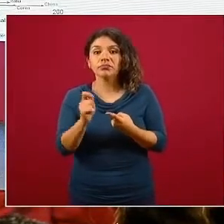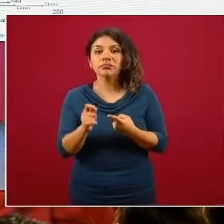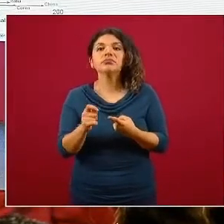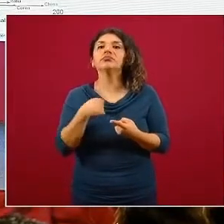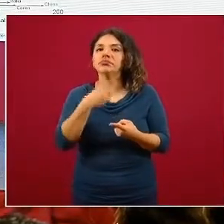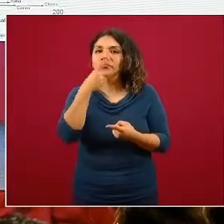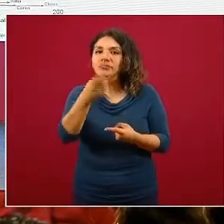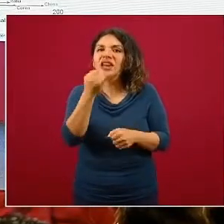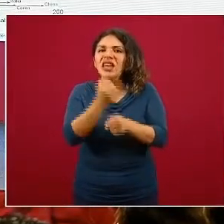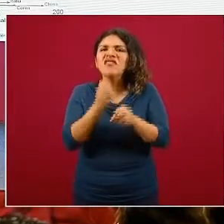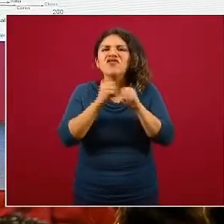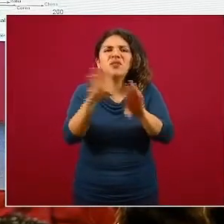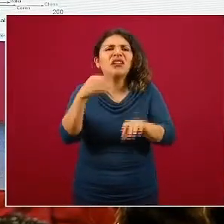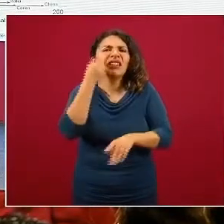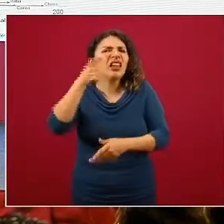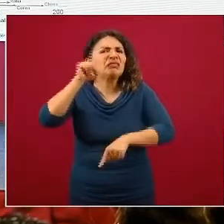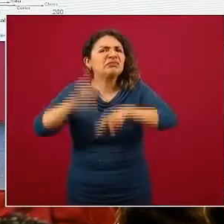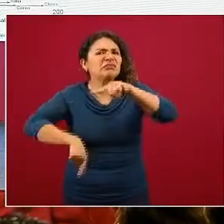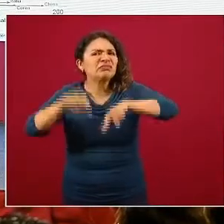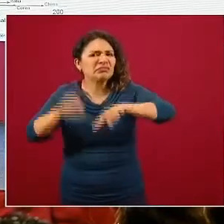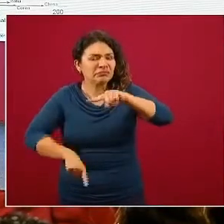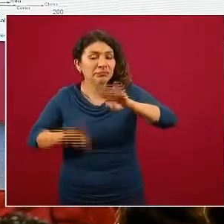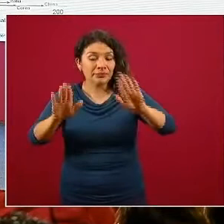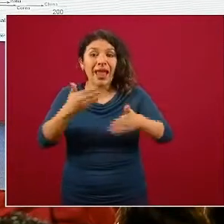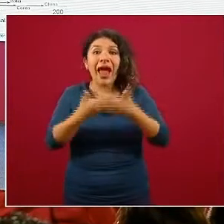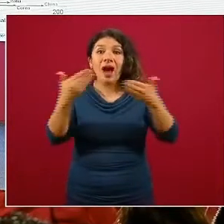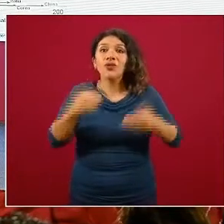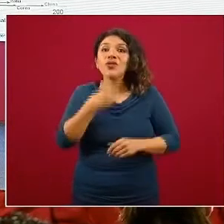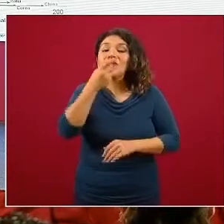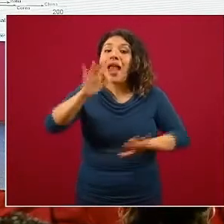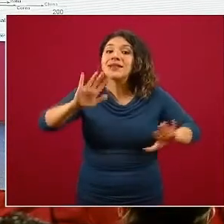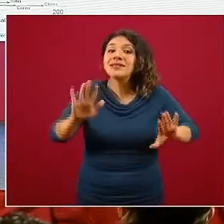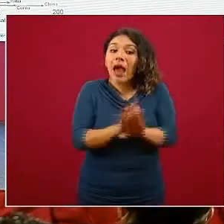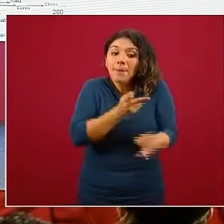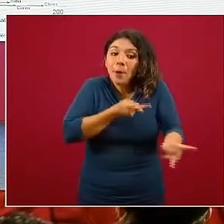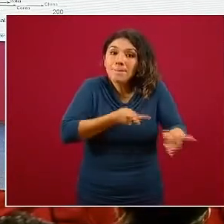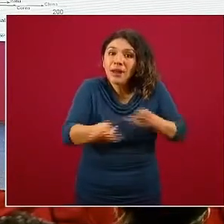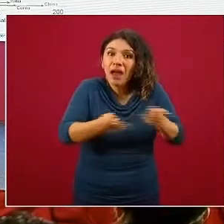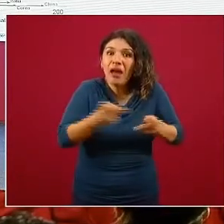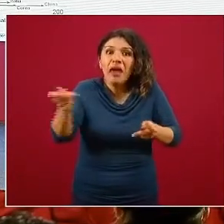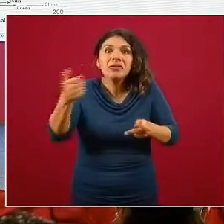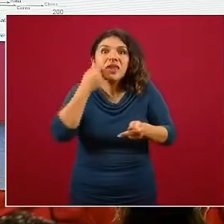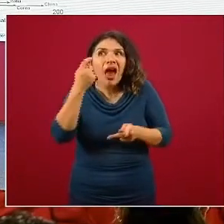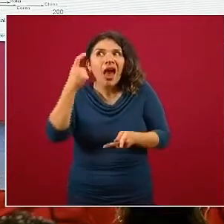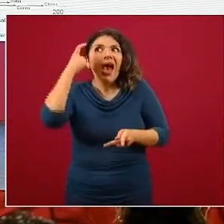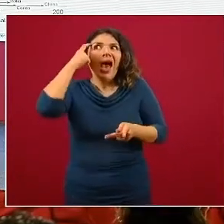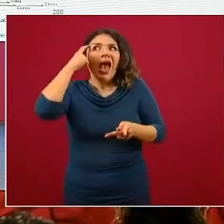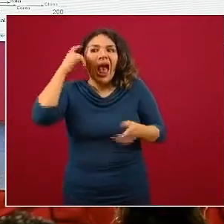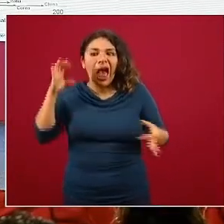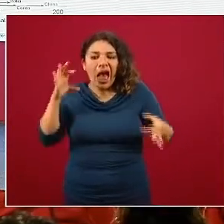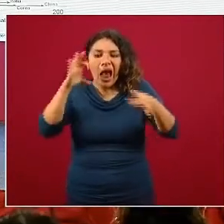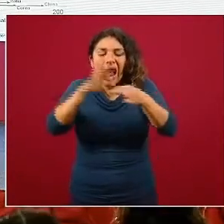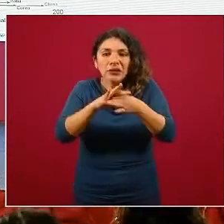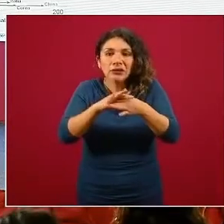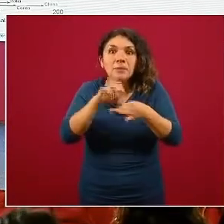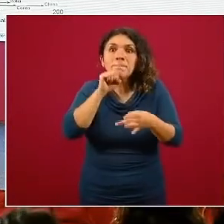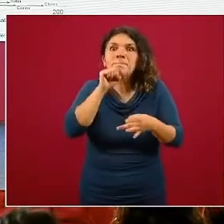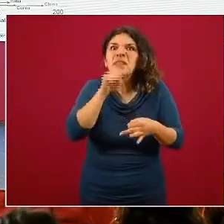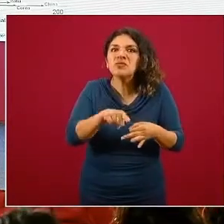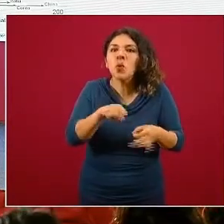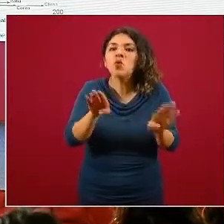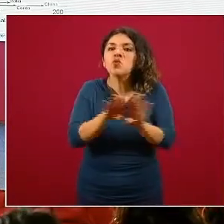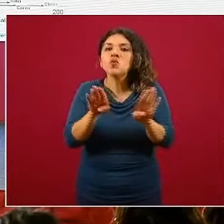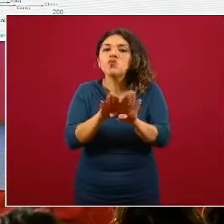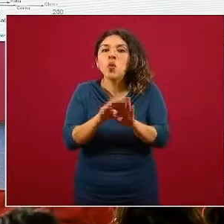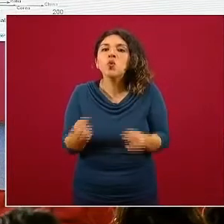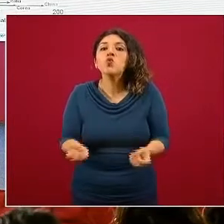persistente desinformación, y ahora que hemos expresado la idea de un cambio de la estrategia, lo quieren vincular con el número